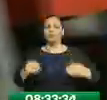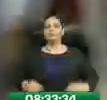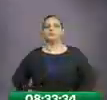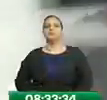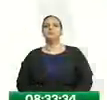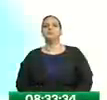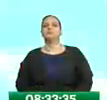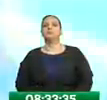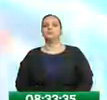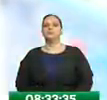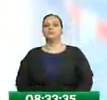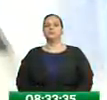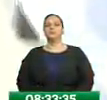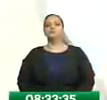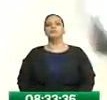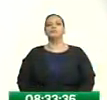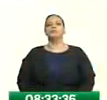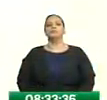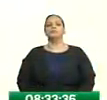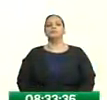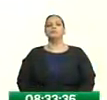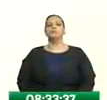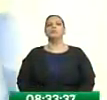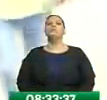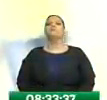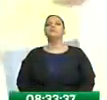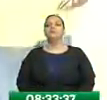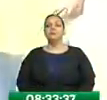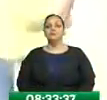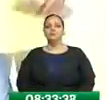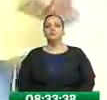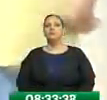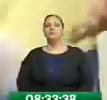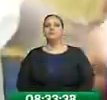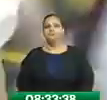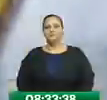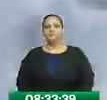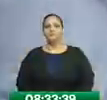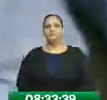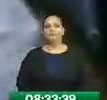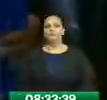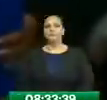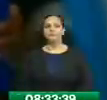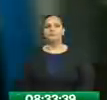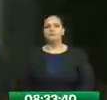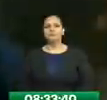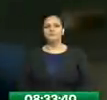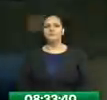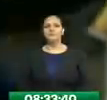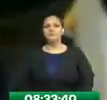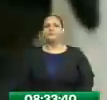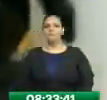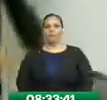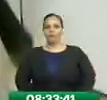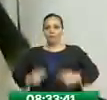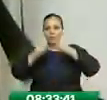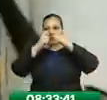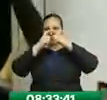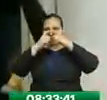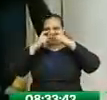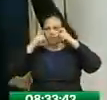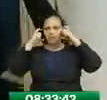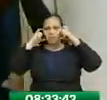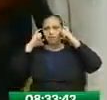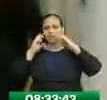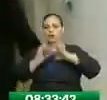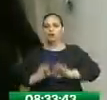los pasajeros, como lo dijo el señor, tienen que colaborar con lo que tiene que ver al uso de mascarilla. Ahí va subiendo las personas,